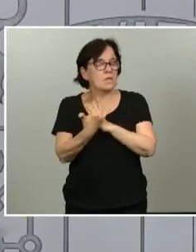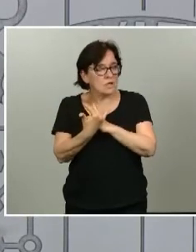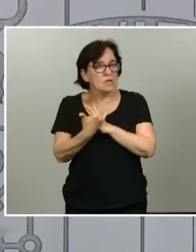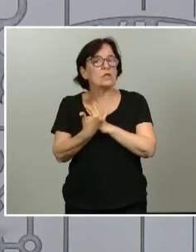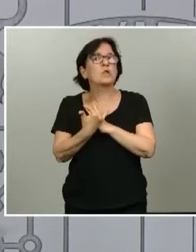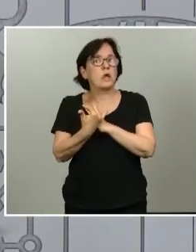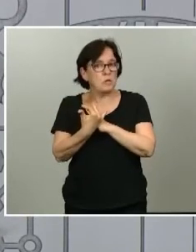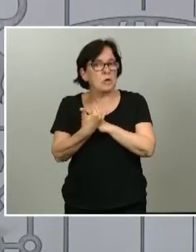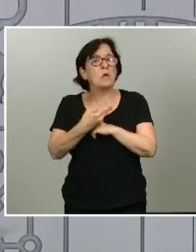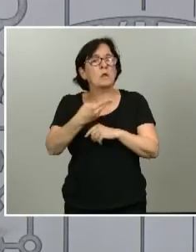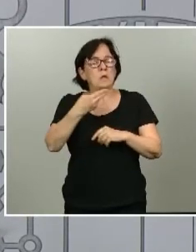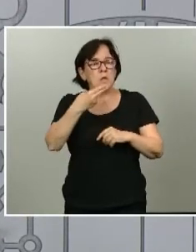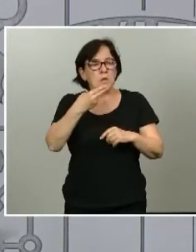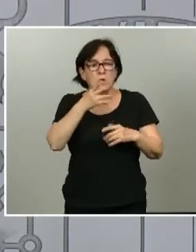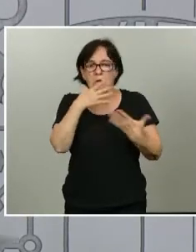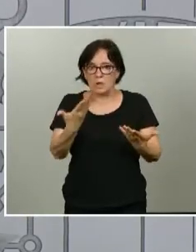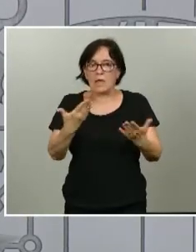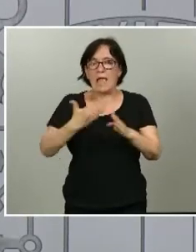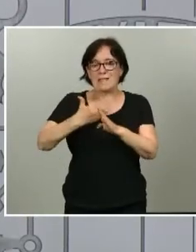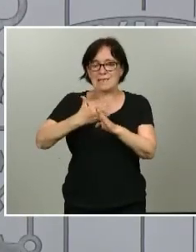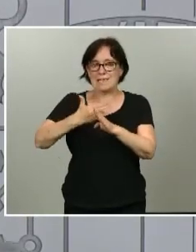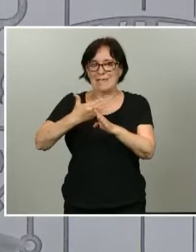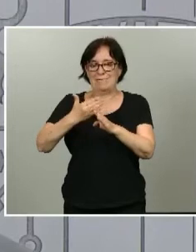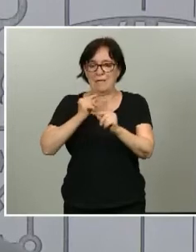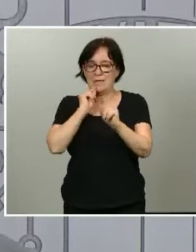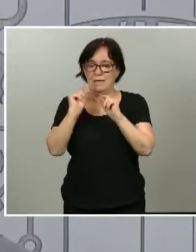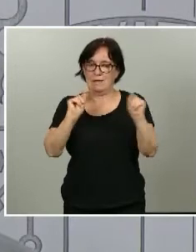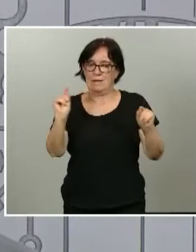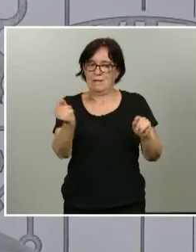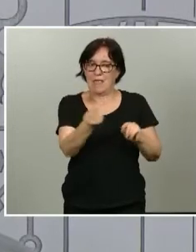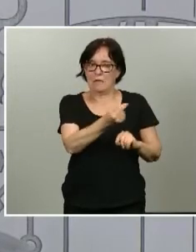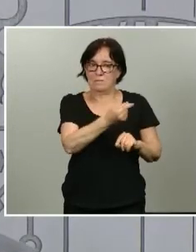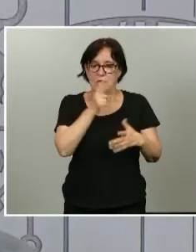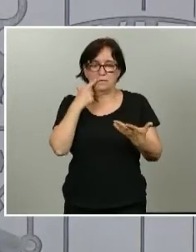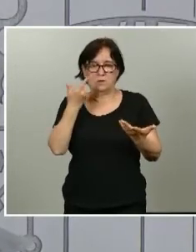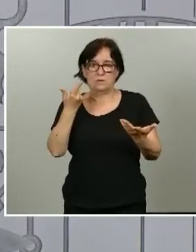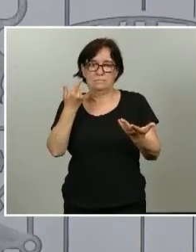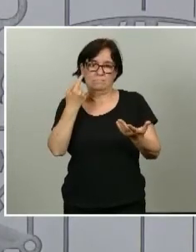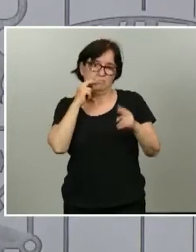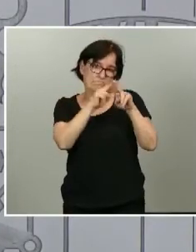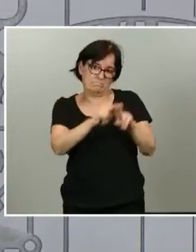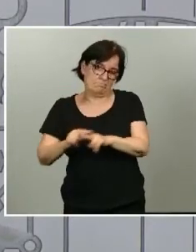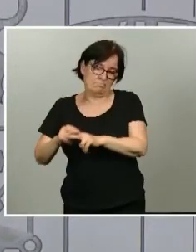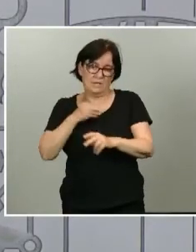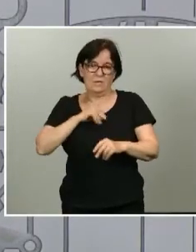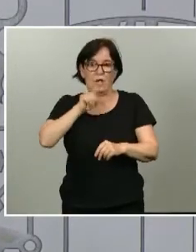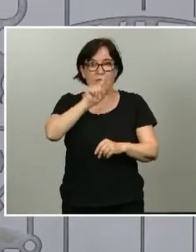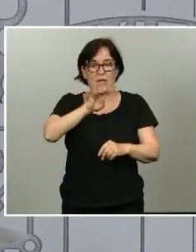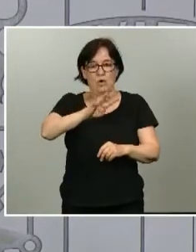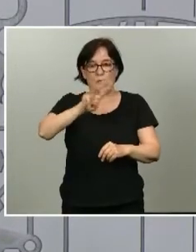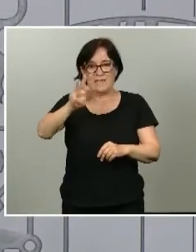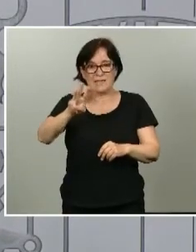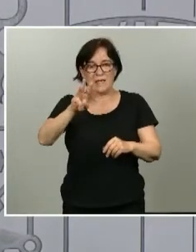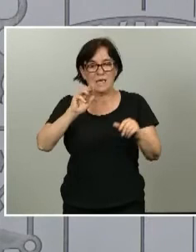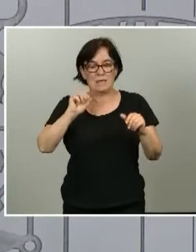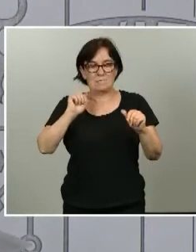en cuanto al nivel de transmisión que ahora mismo estamos observando en España. Ha sido 143 personas, como digo, con inicio de síntomas en los